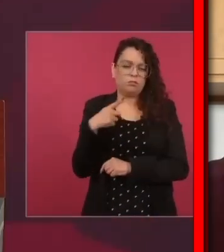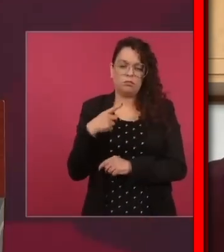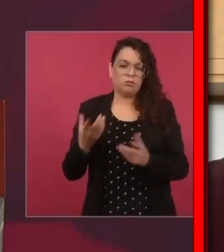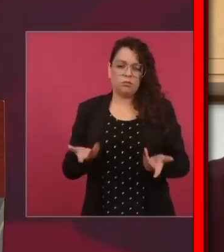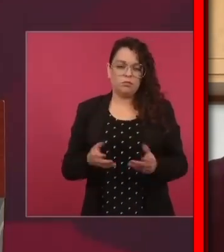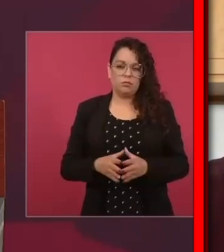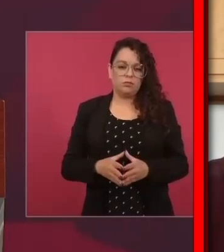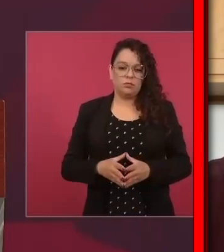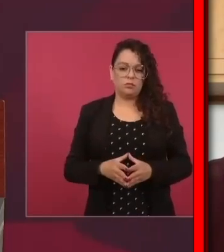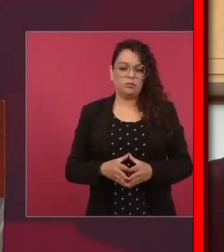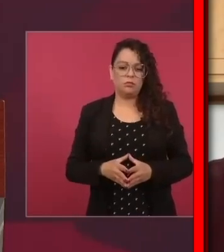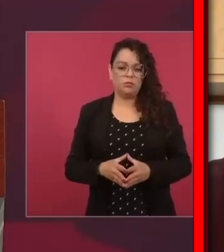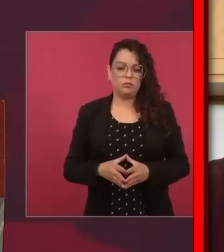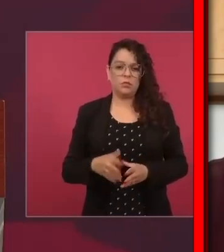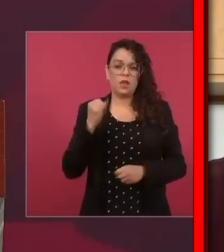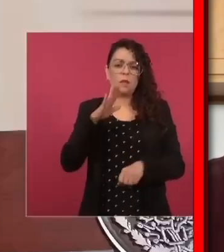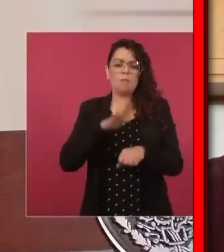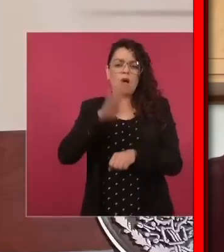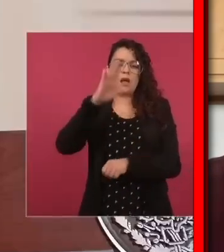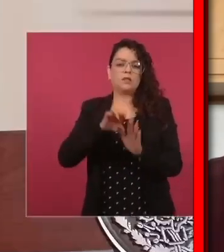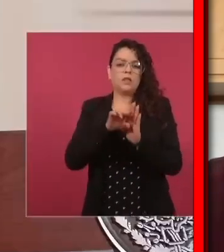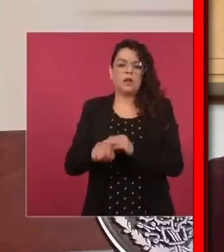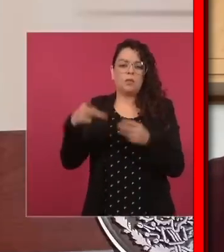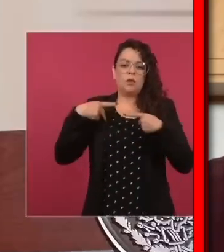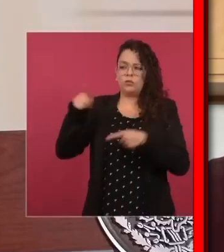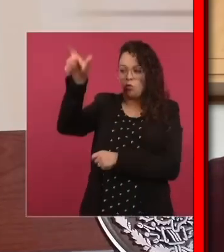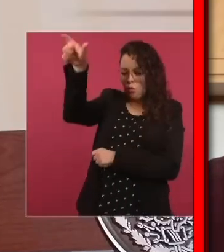una gente como Marcelo.